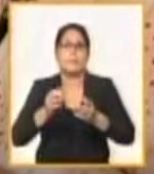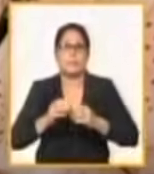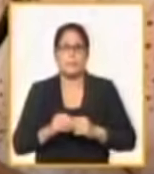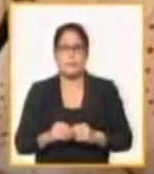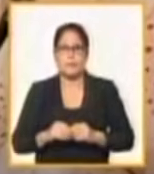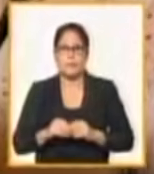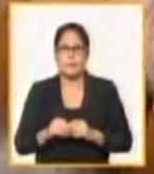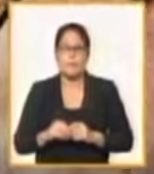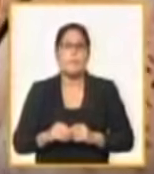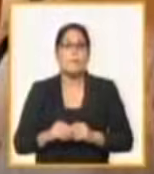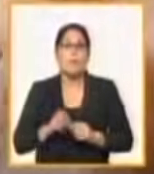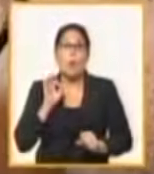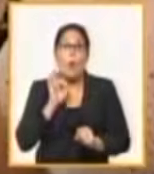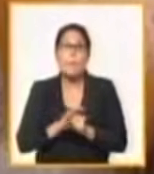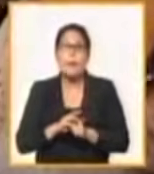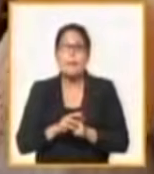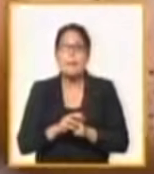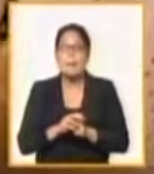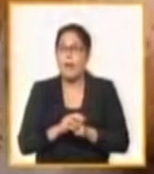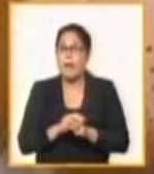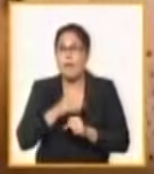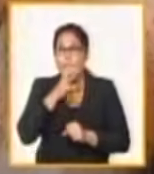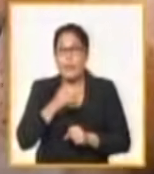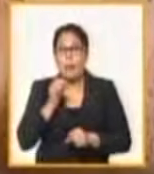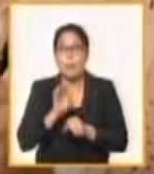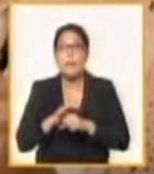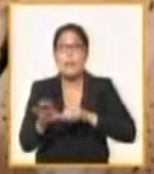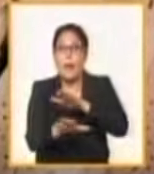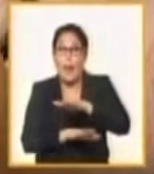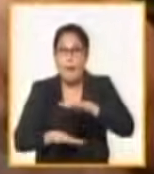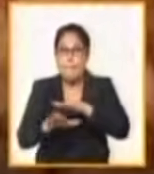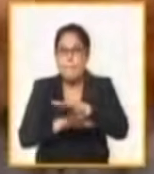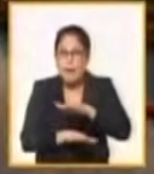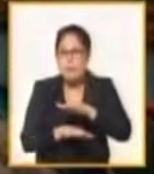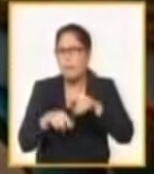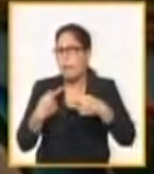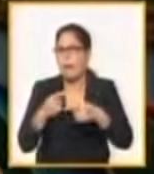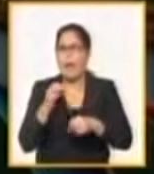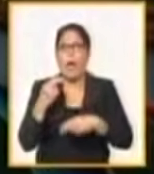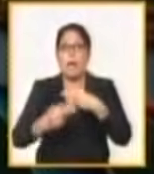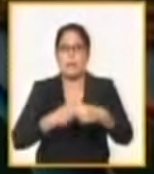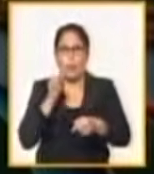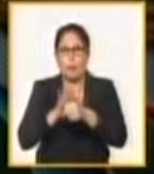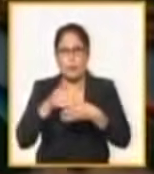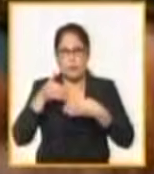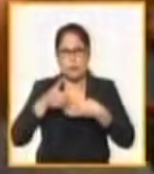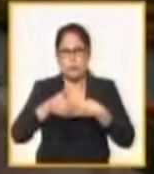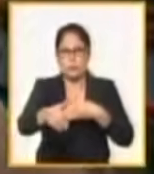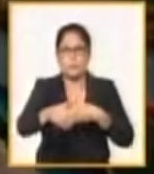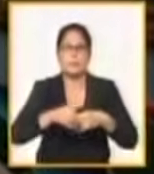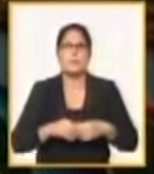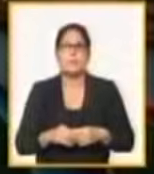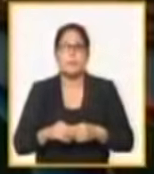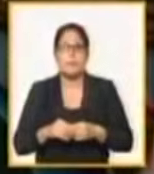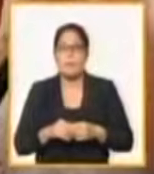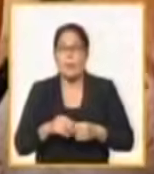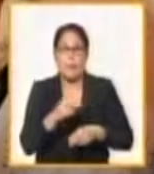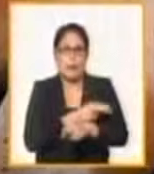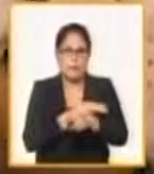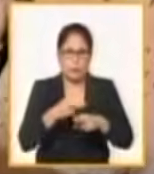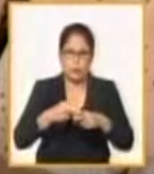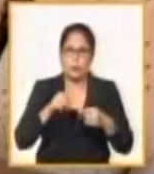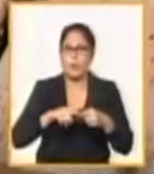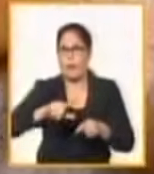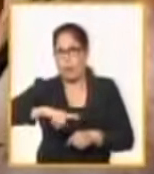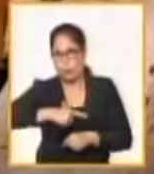lo que debemos hacer, pero está haciendo también una reflexión para toda la izquierda, para su historia,